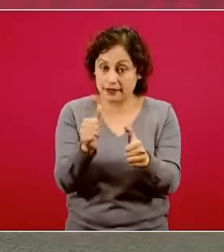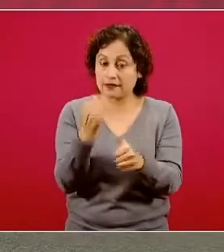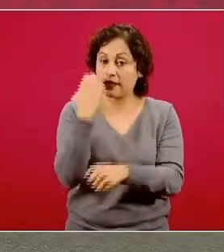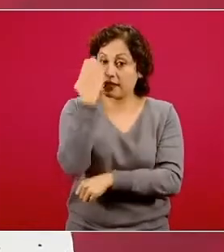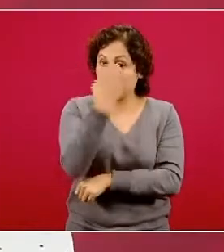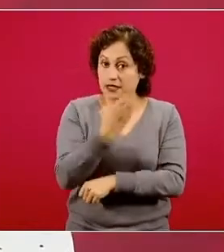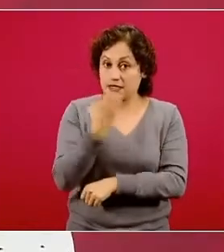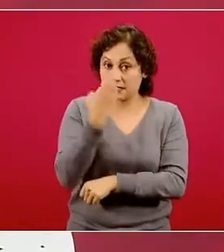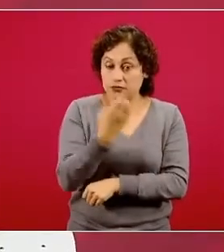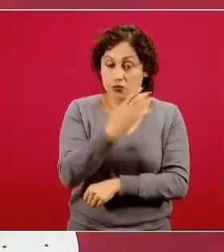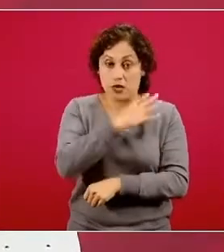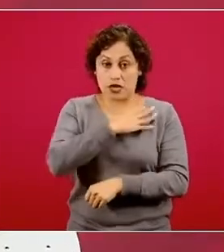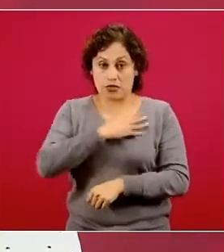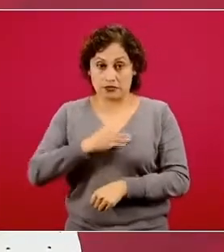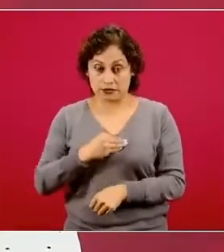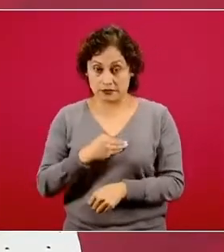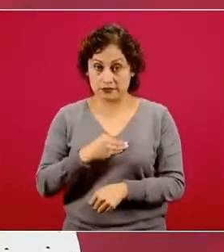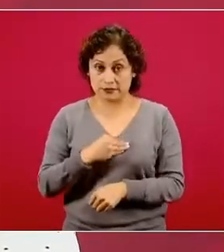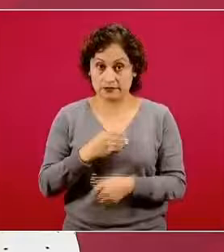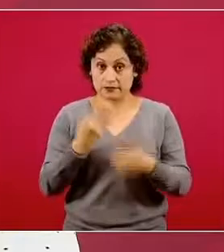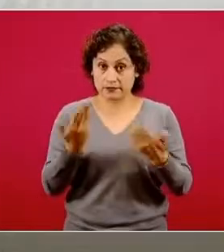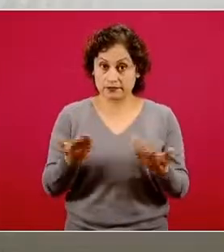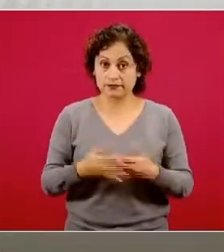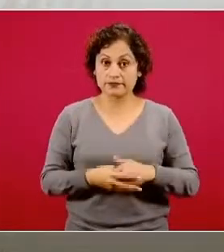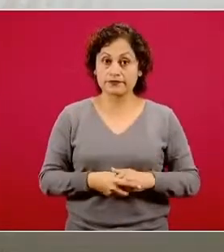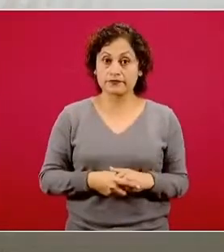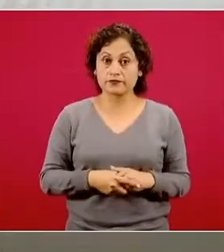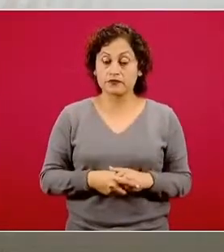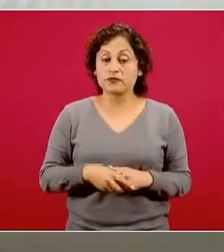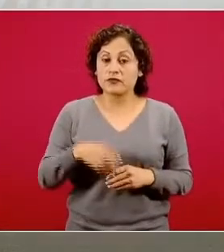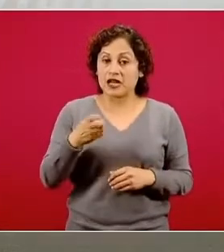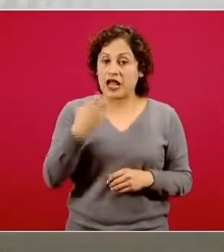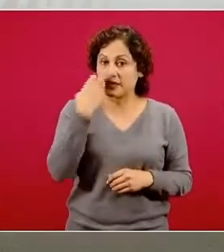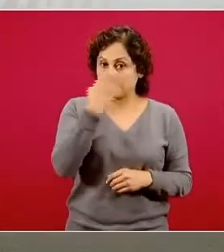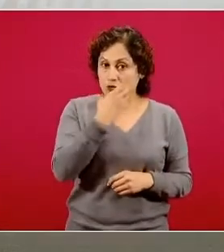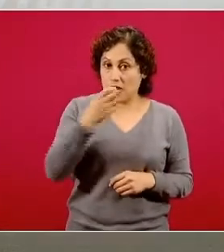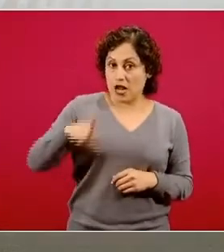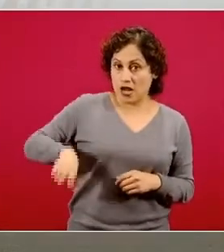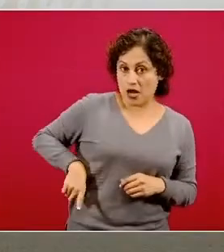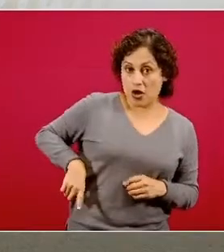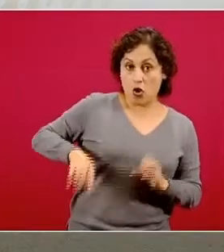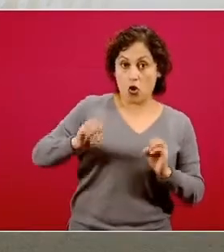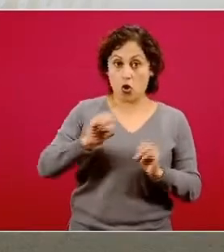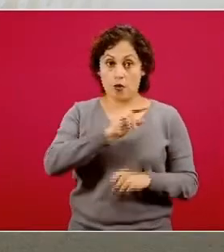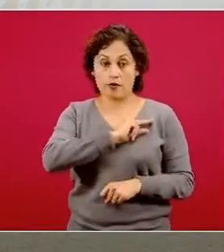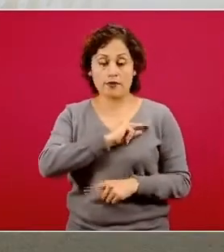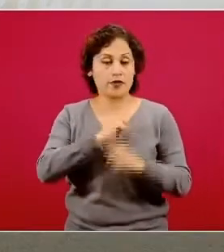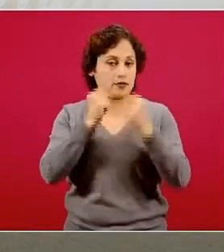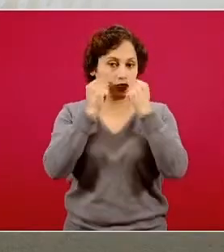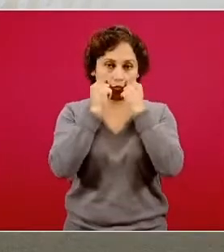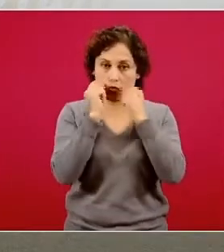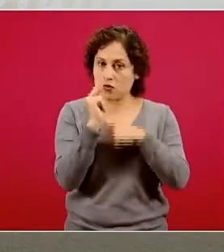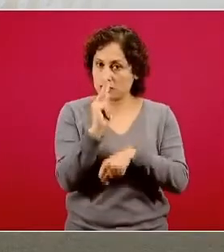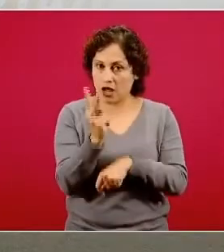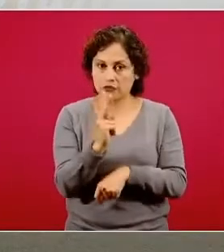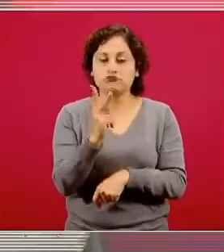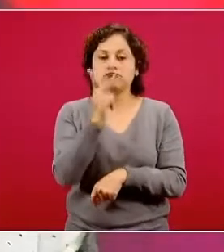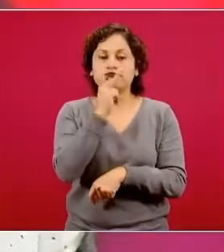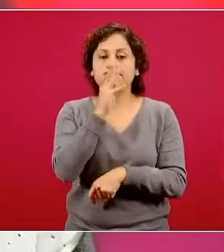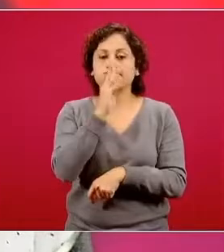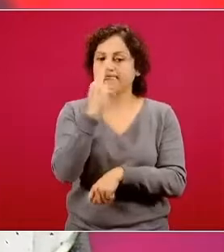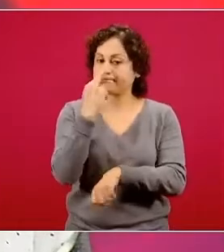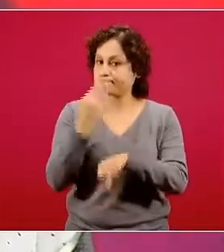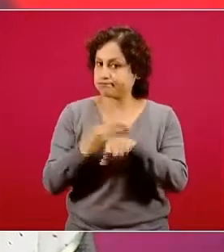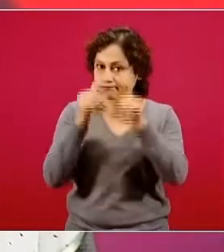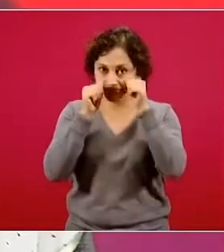escuelas independientemente de si son públicas o privadas, debemos de colaborar con ellas, y el